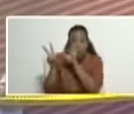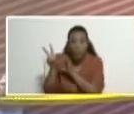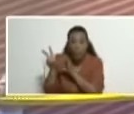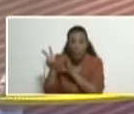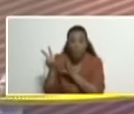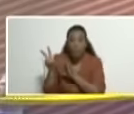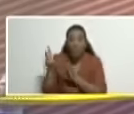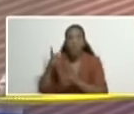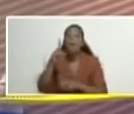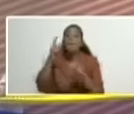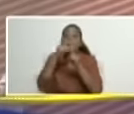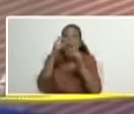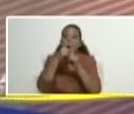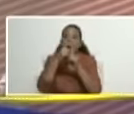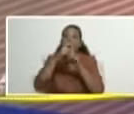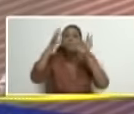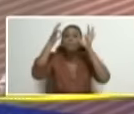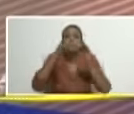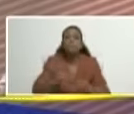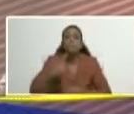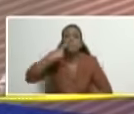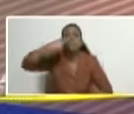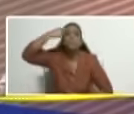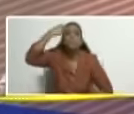Porque nuestra palabra es una palabra de honor